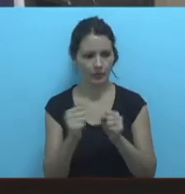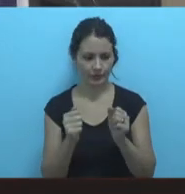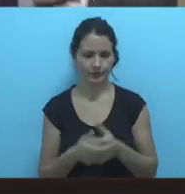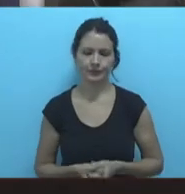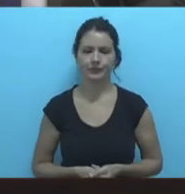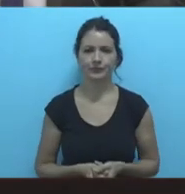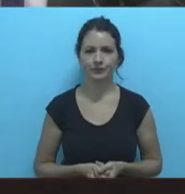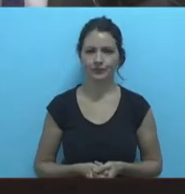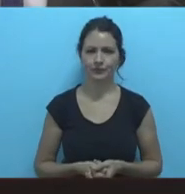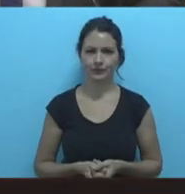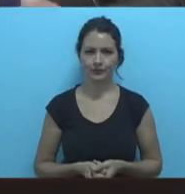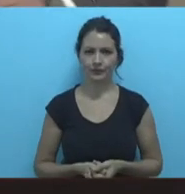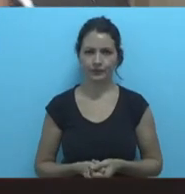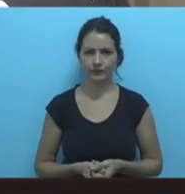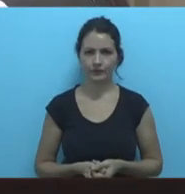Aprobada.